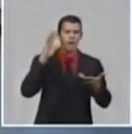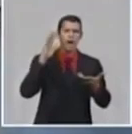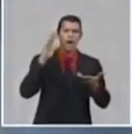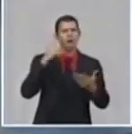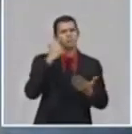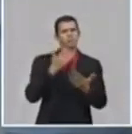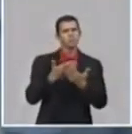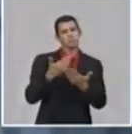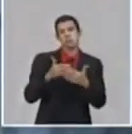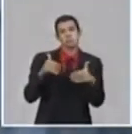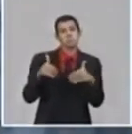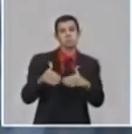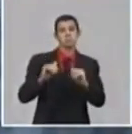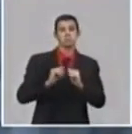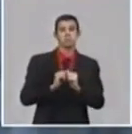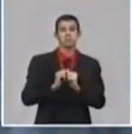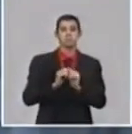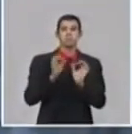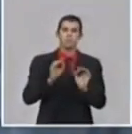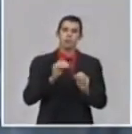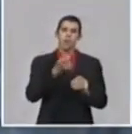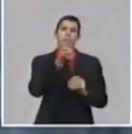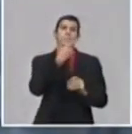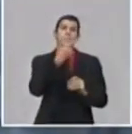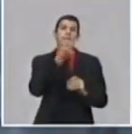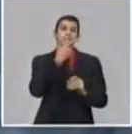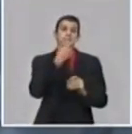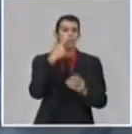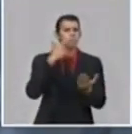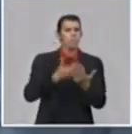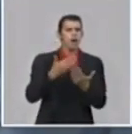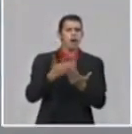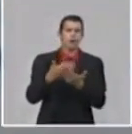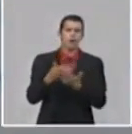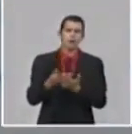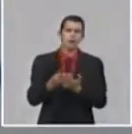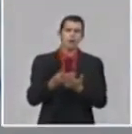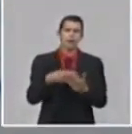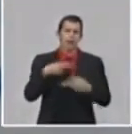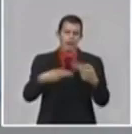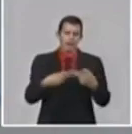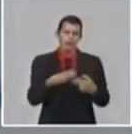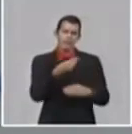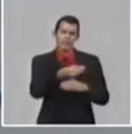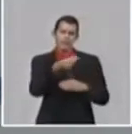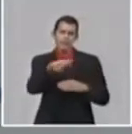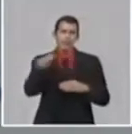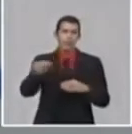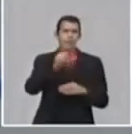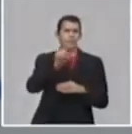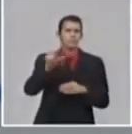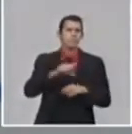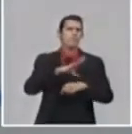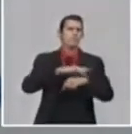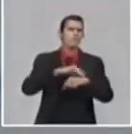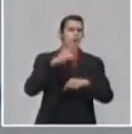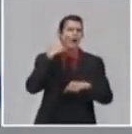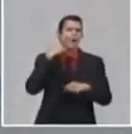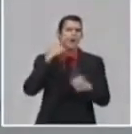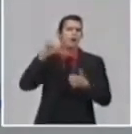introdujera en los protocolos de tratamiento. Y eso después ha venido ocurriendo, o sea, hay otros protocolos en diferentes países que lo han ido